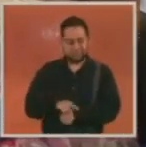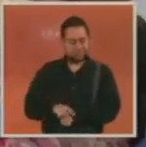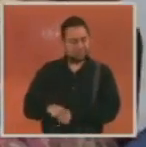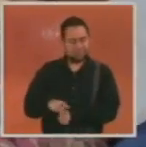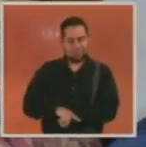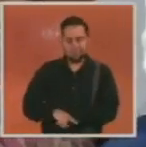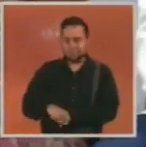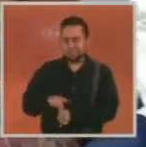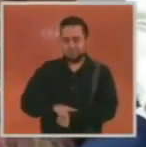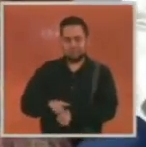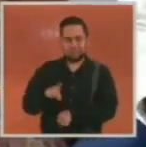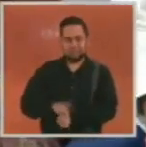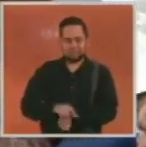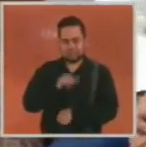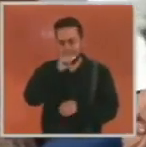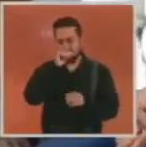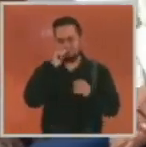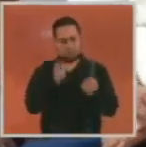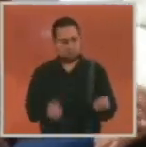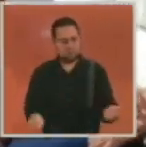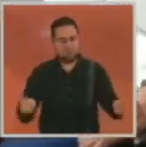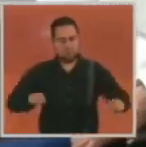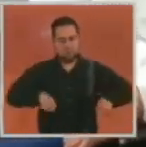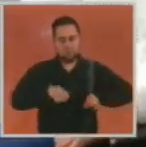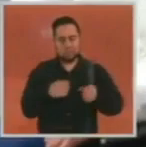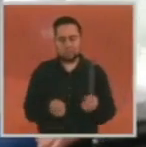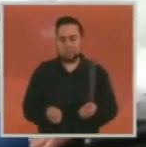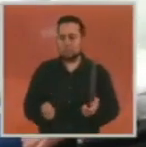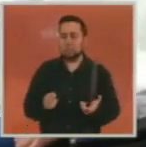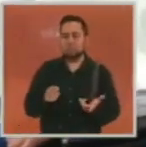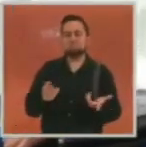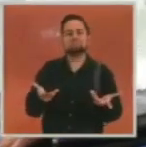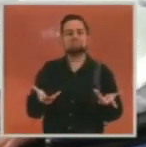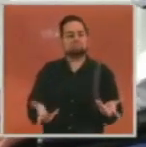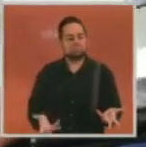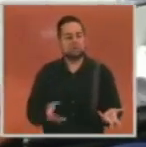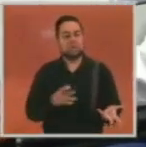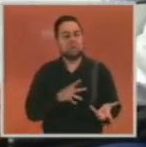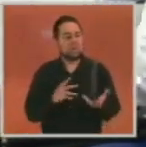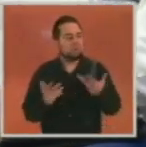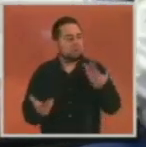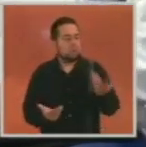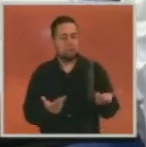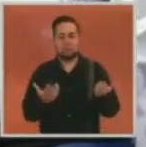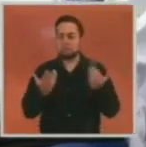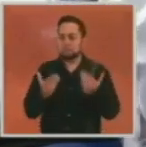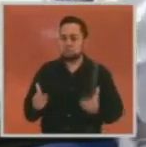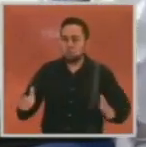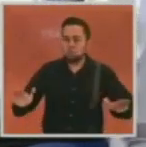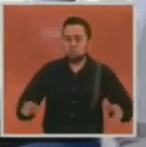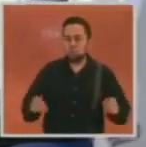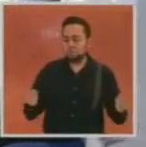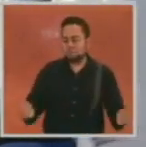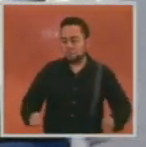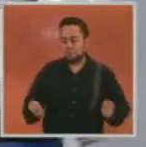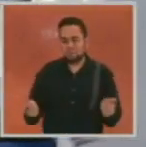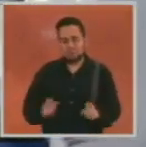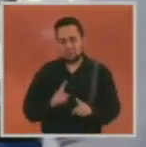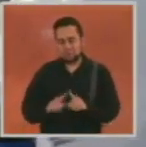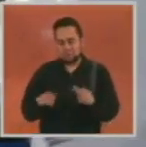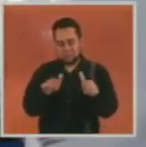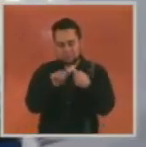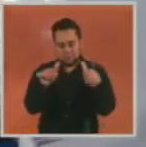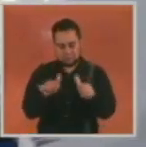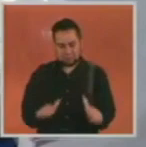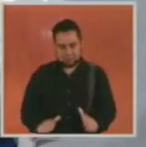presentara la guelaguetza la danza el baile la música la artesanía